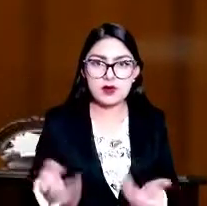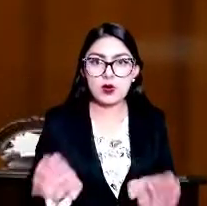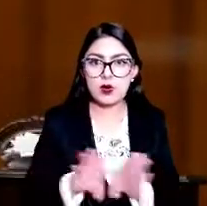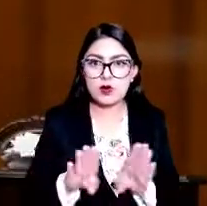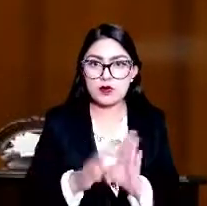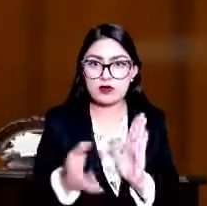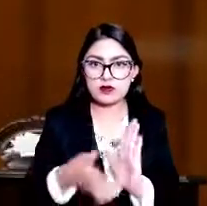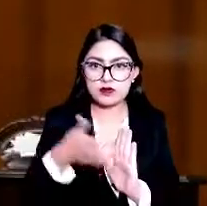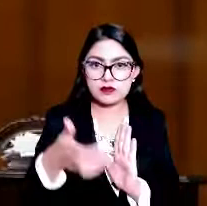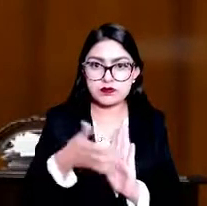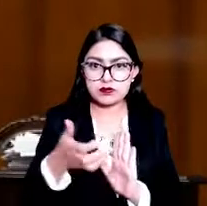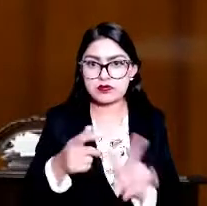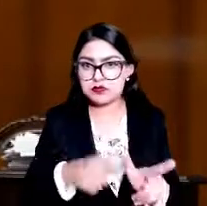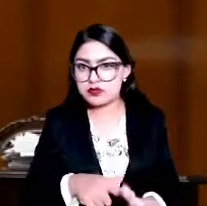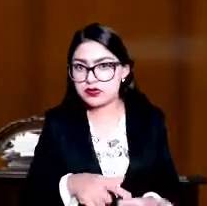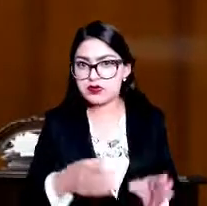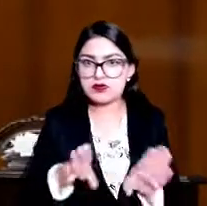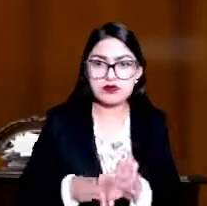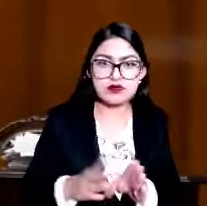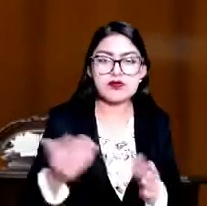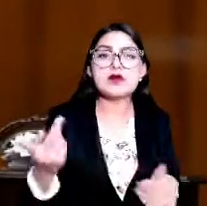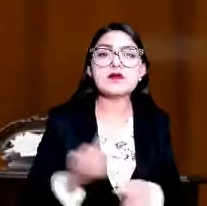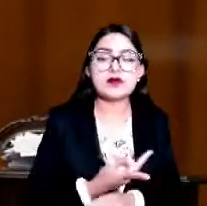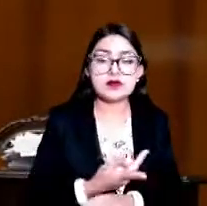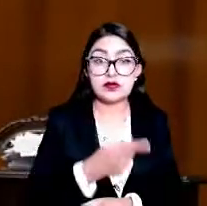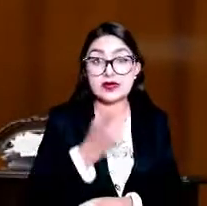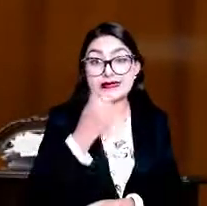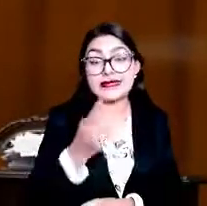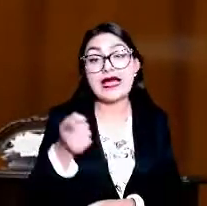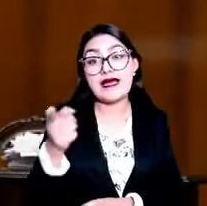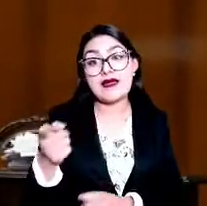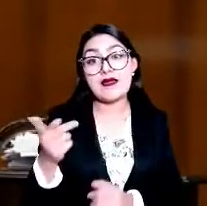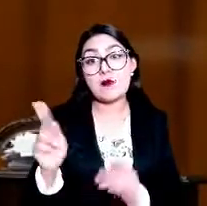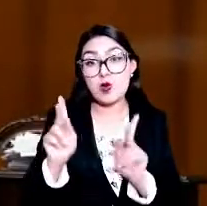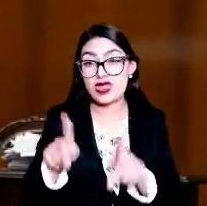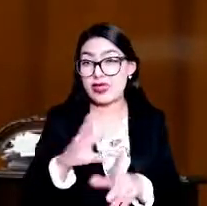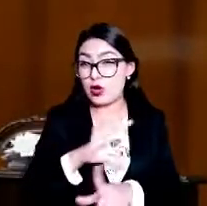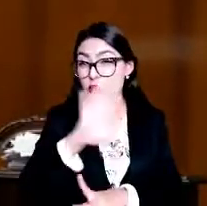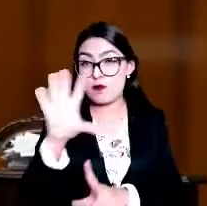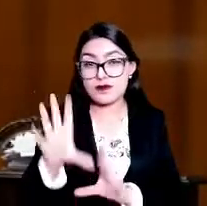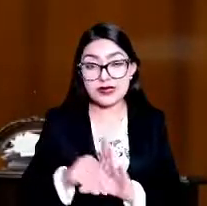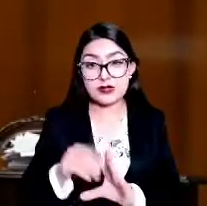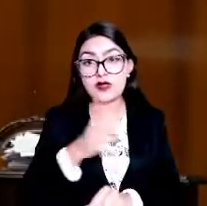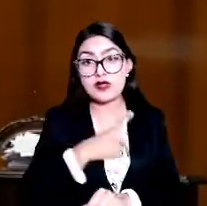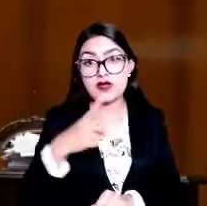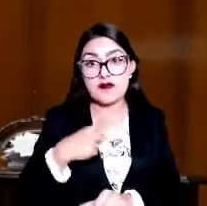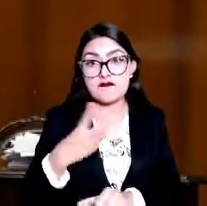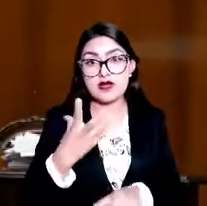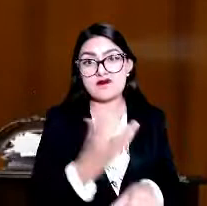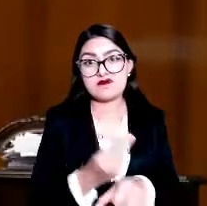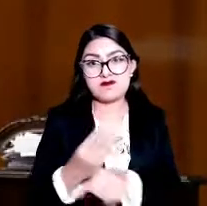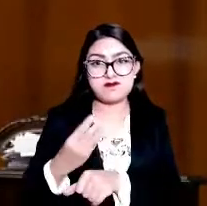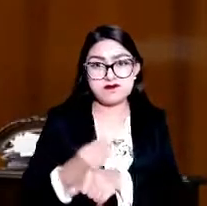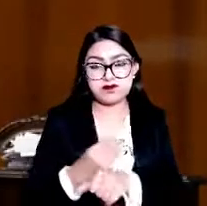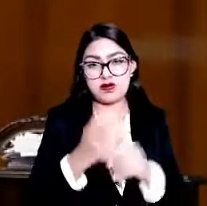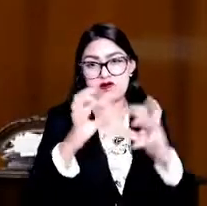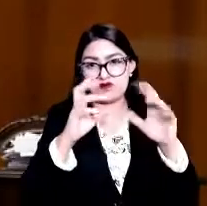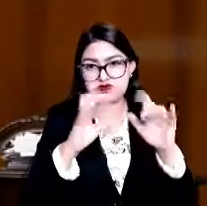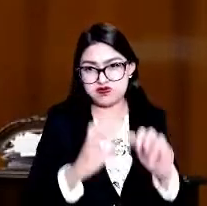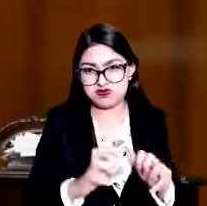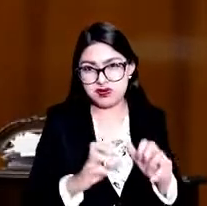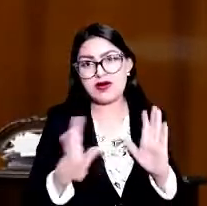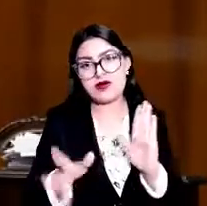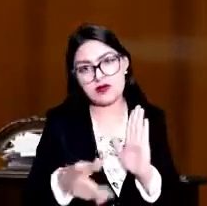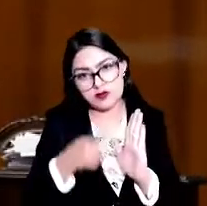que prácticamente el puente se tenía que reconstruir por los daños sufridos y que el monto